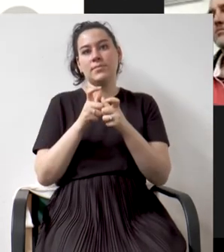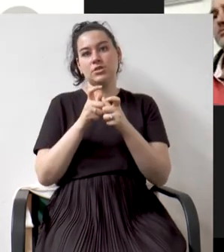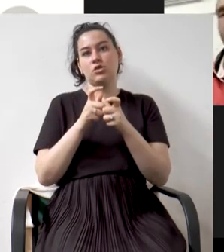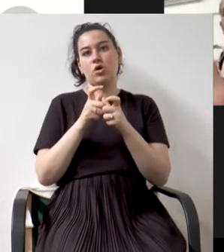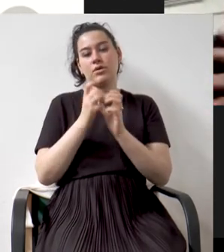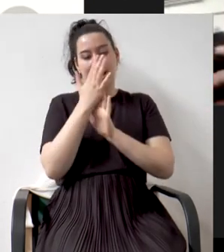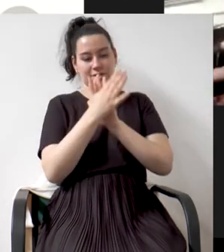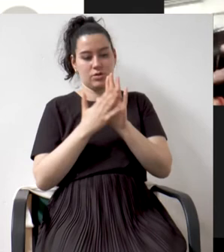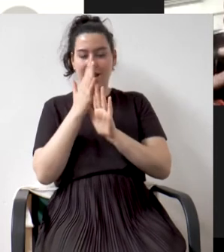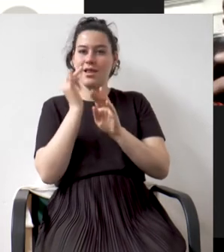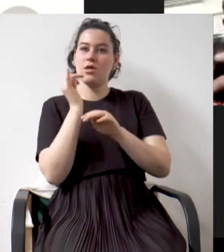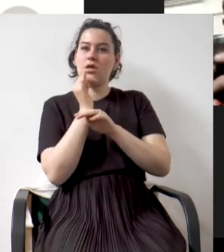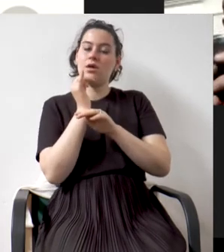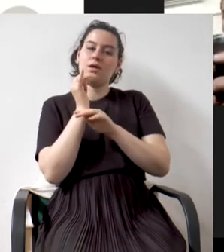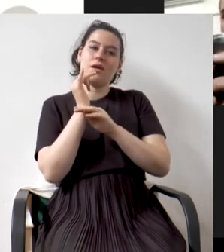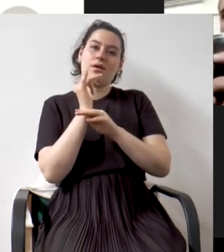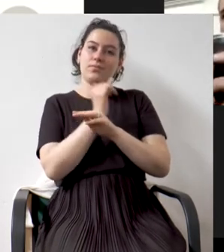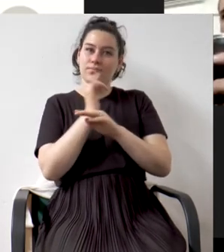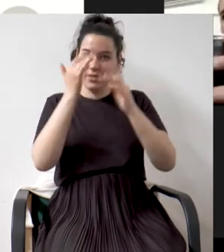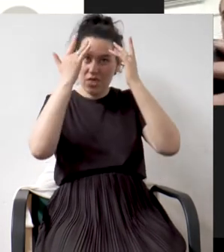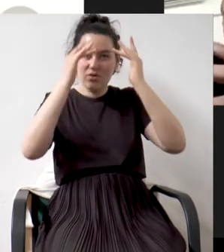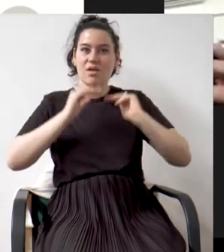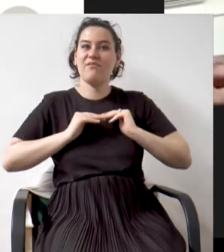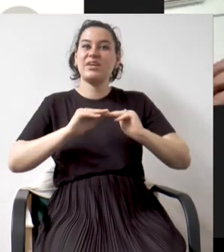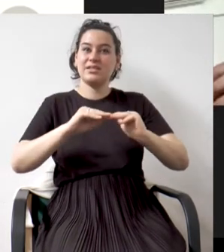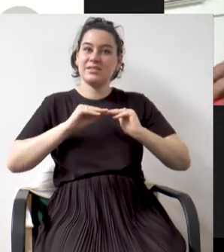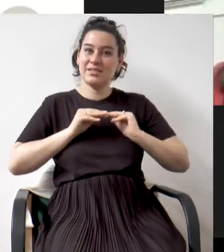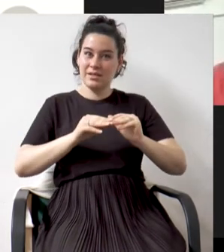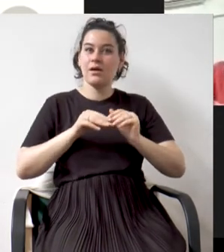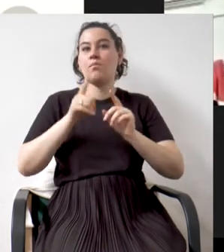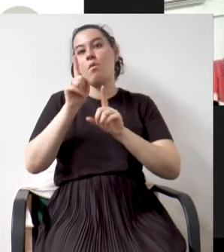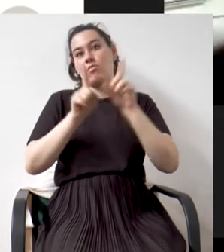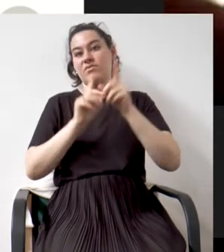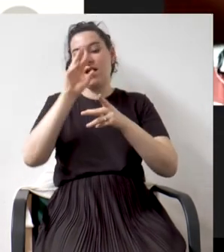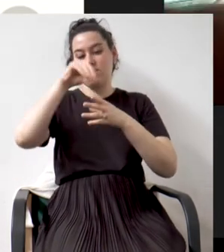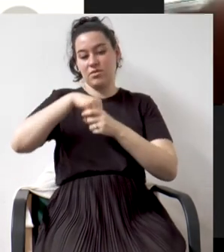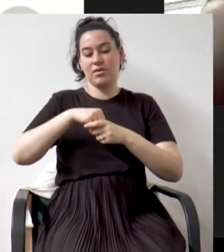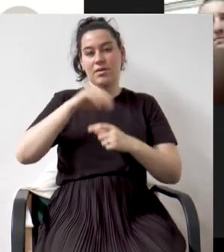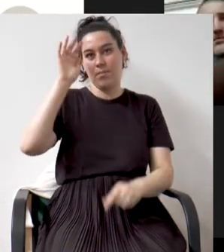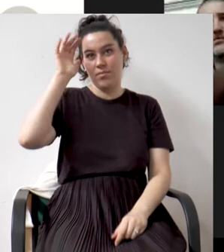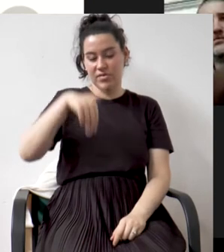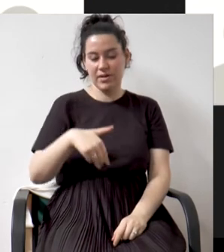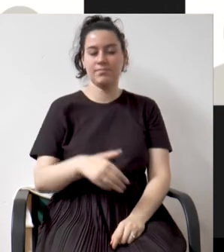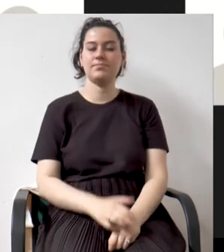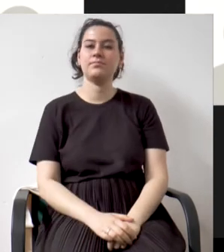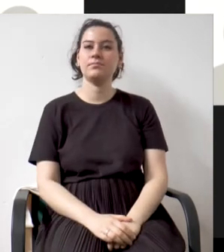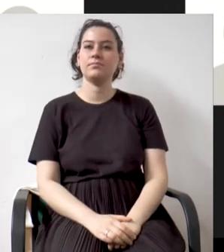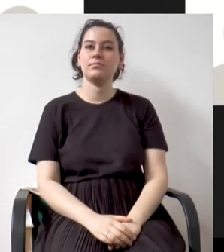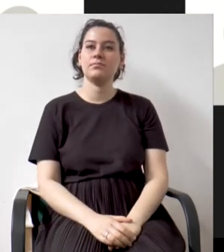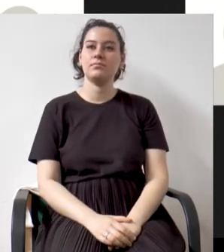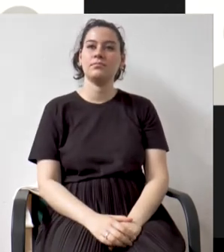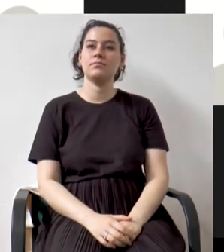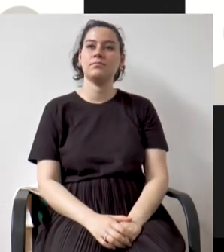Física, Ministerio, etc., en el ámbito universitario o de la Universidad de la República. Algo decía